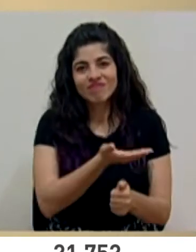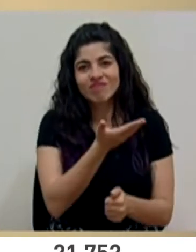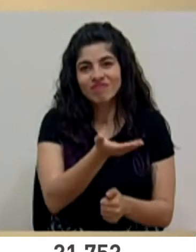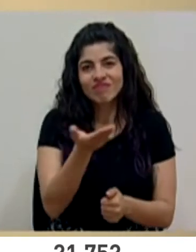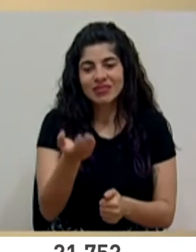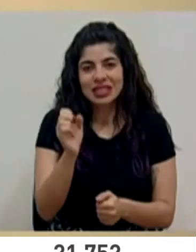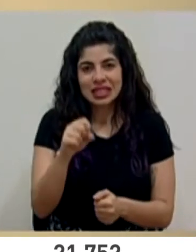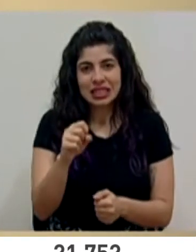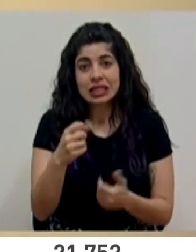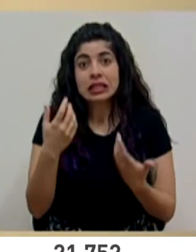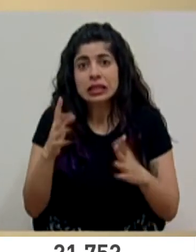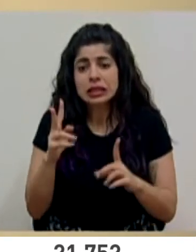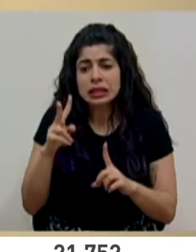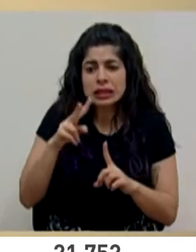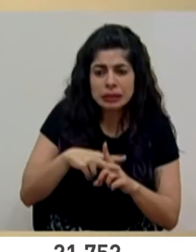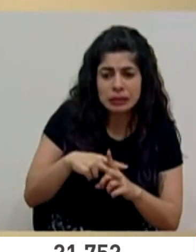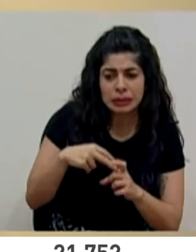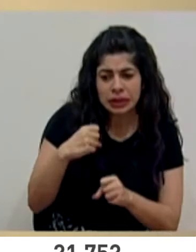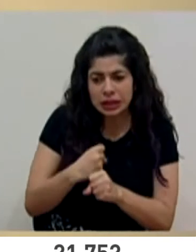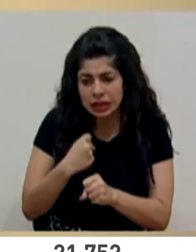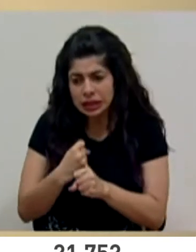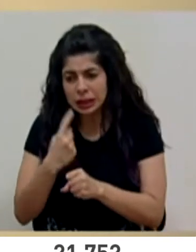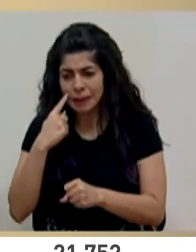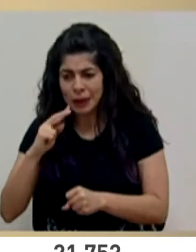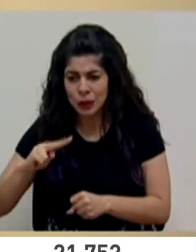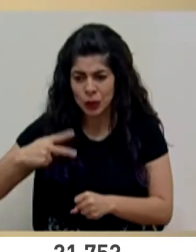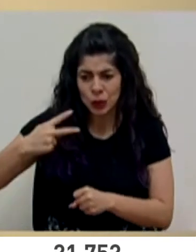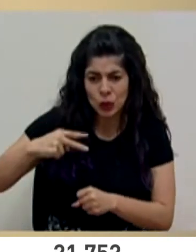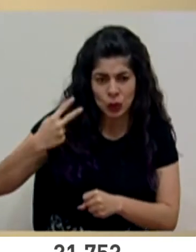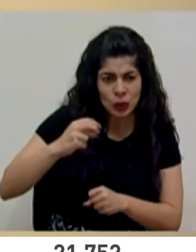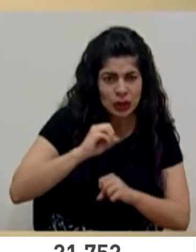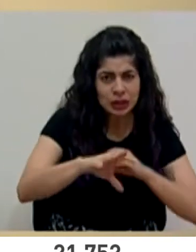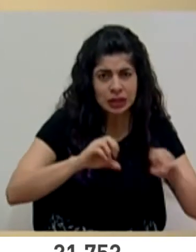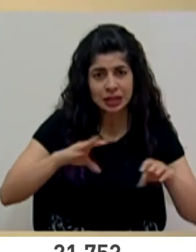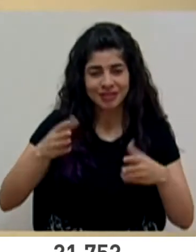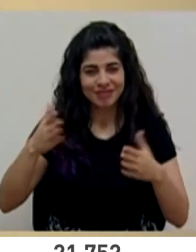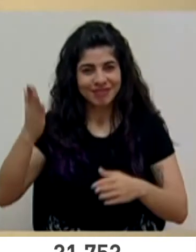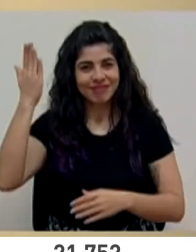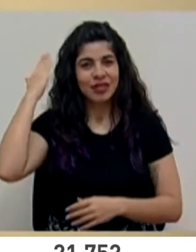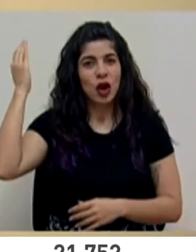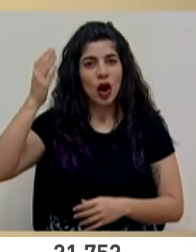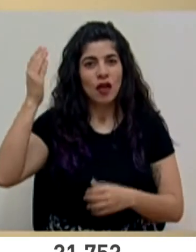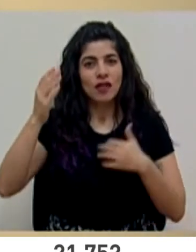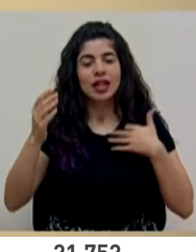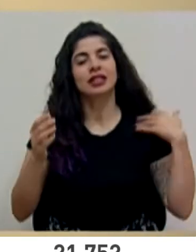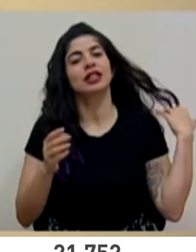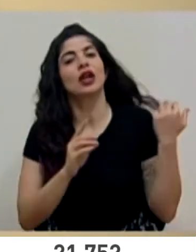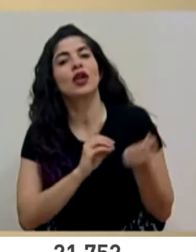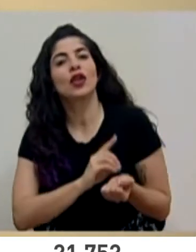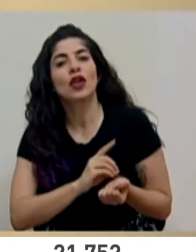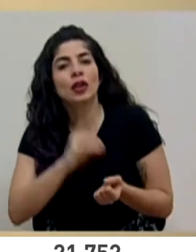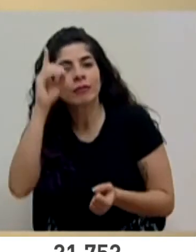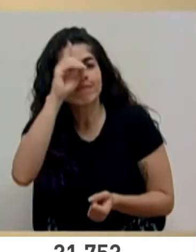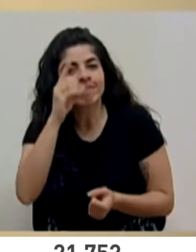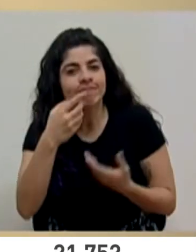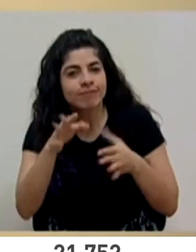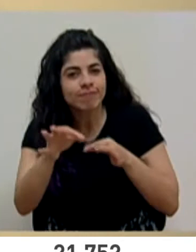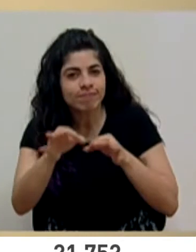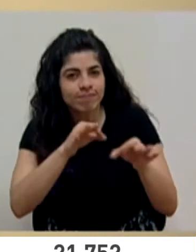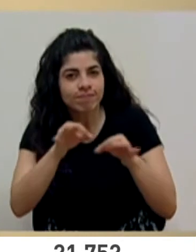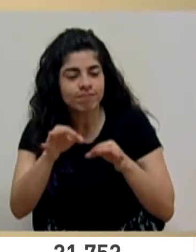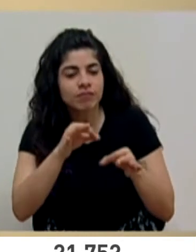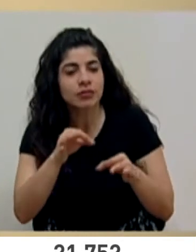implementando diferentes acciones para reforzar. Por ejemplo, se había dicho en estas conferencias, lo había dicho el doctor Salas, que se